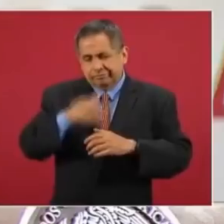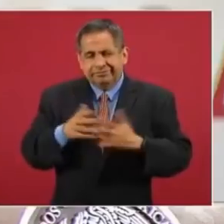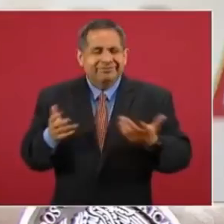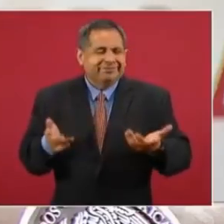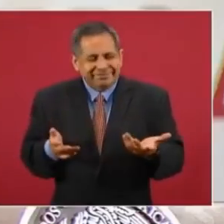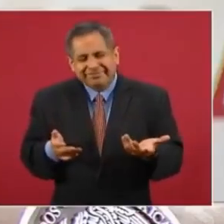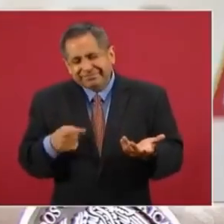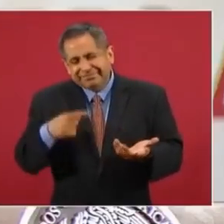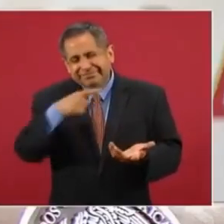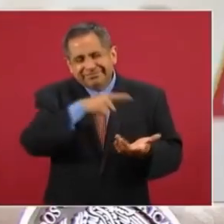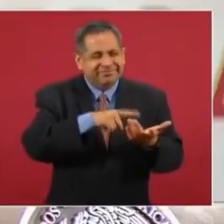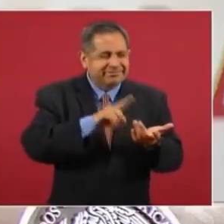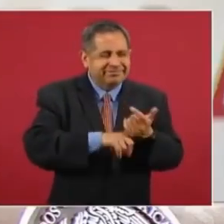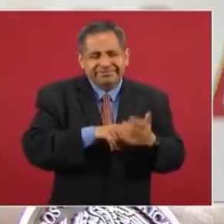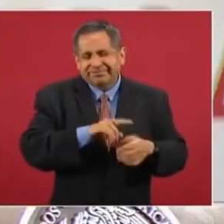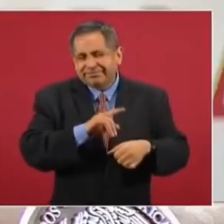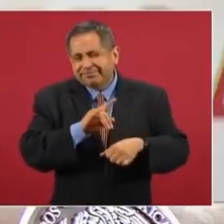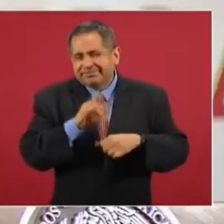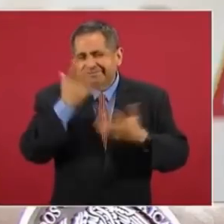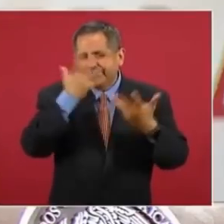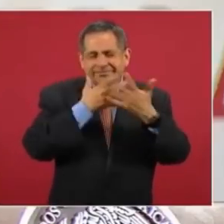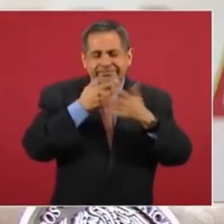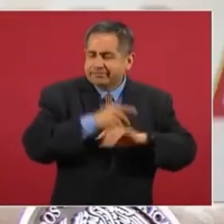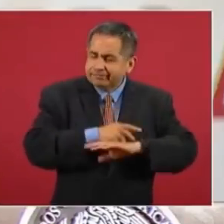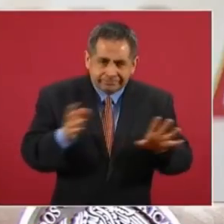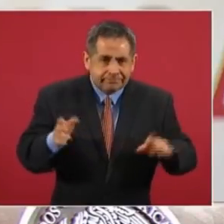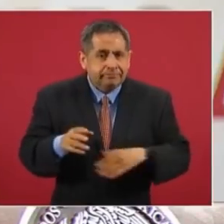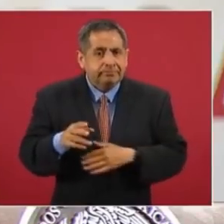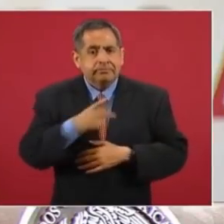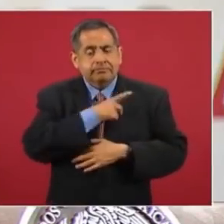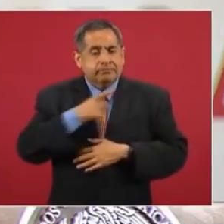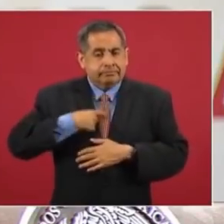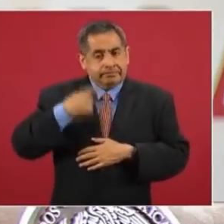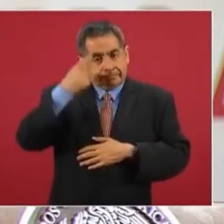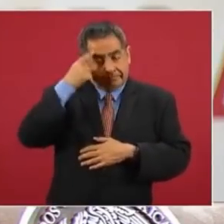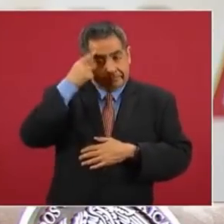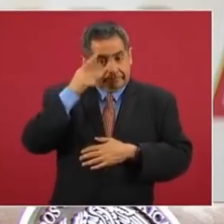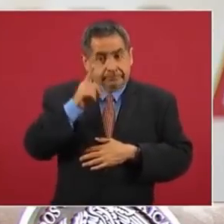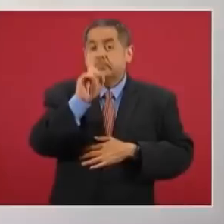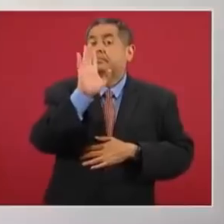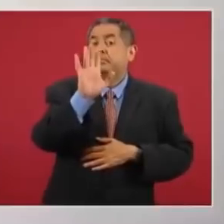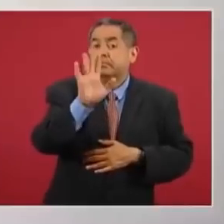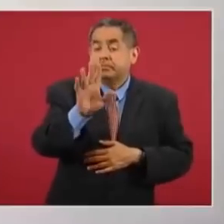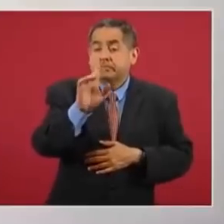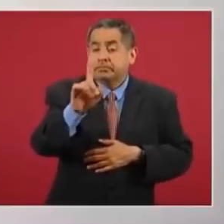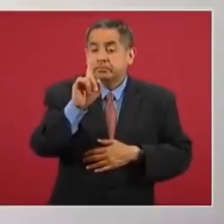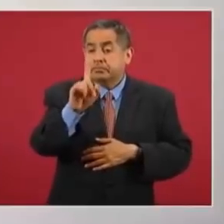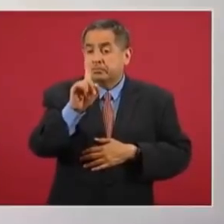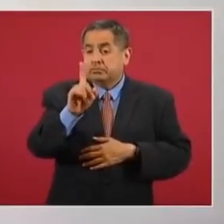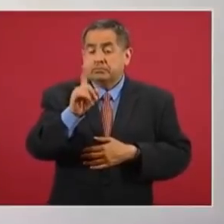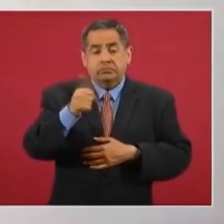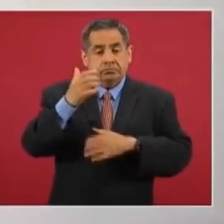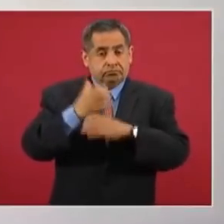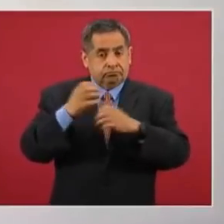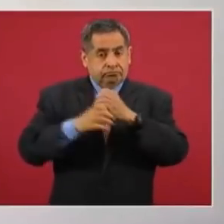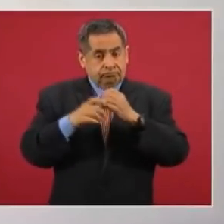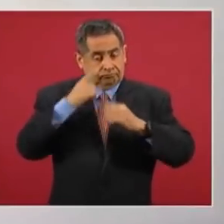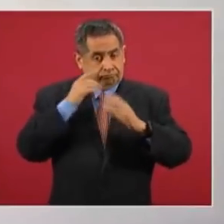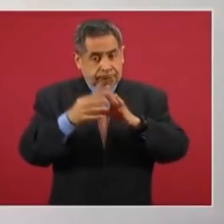Son cosas que se deben de tomar en cuenta. Y también otra cosa,